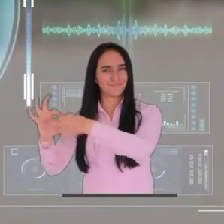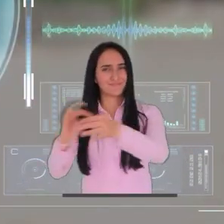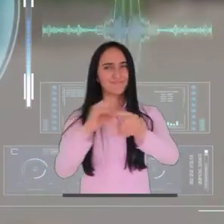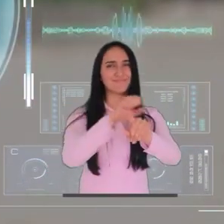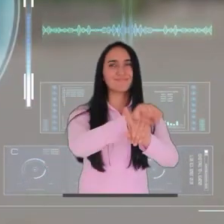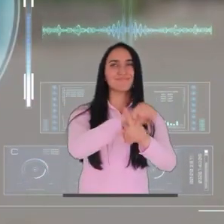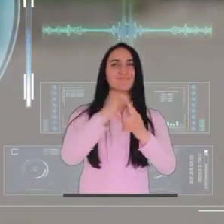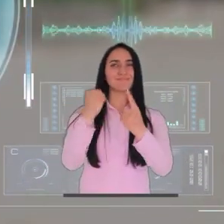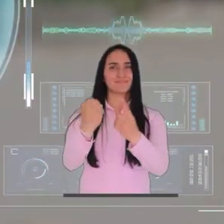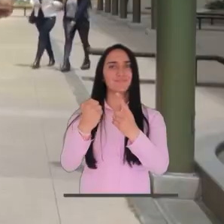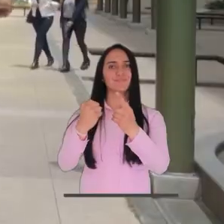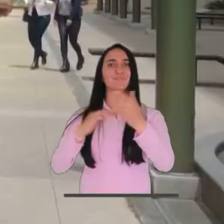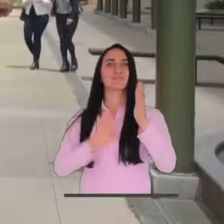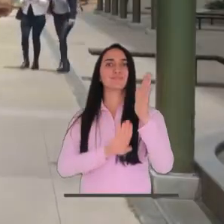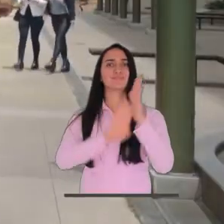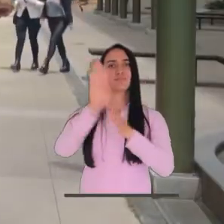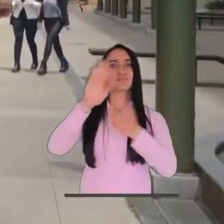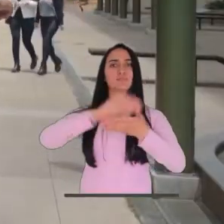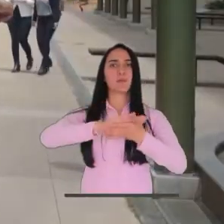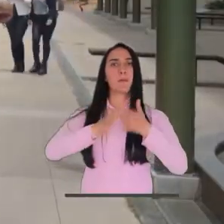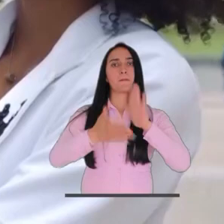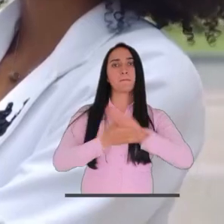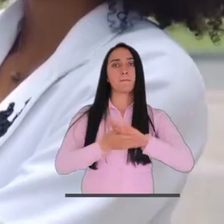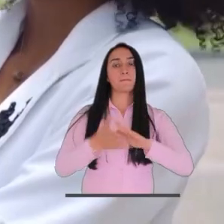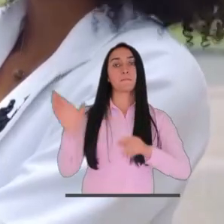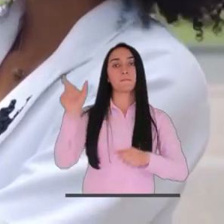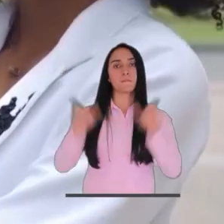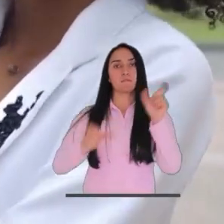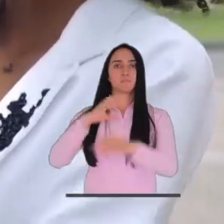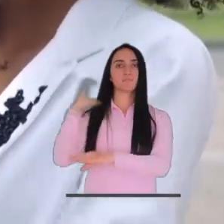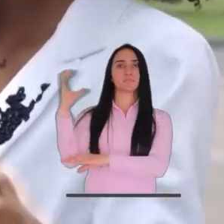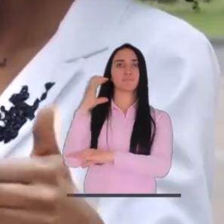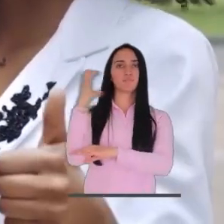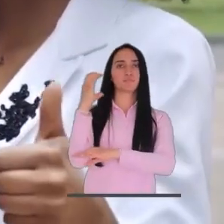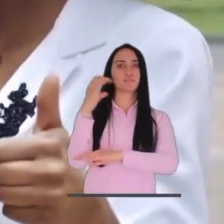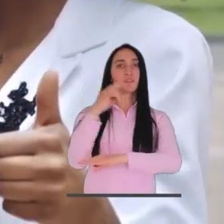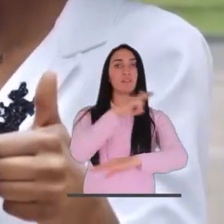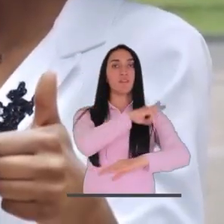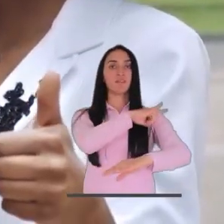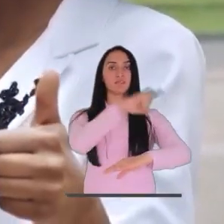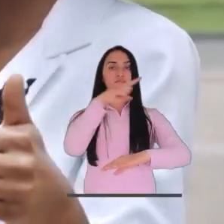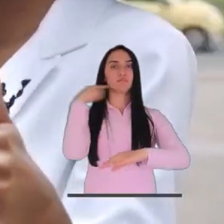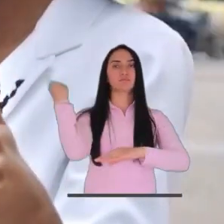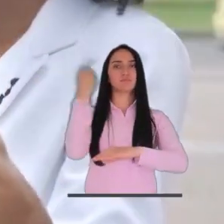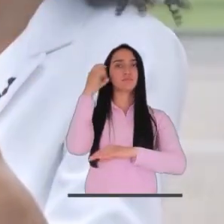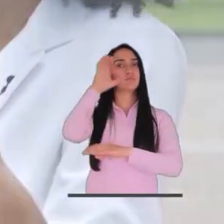y un agente articulador para la cohesión social, el progreso y la paz de los colombianos.